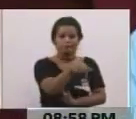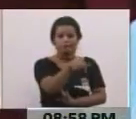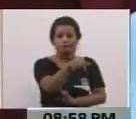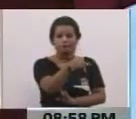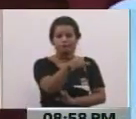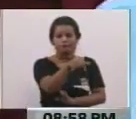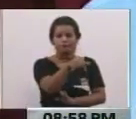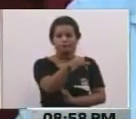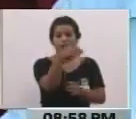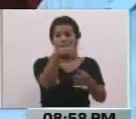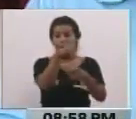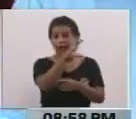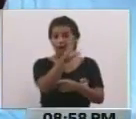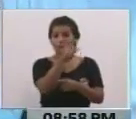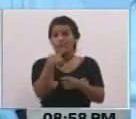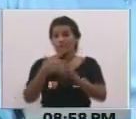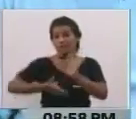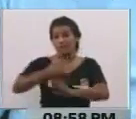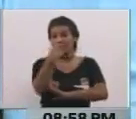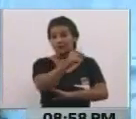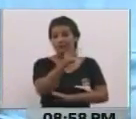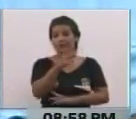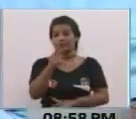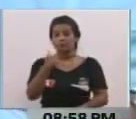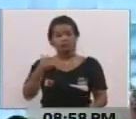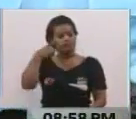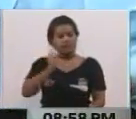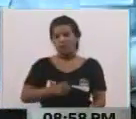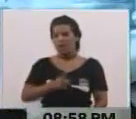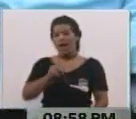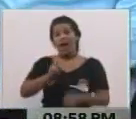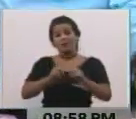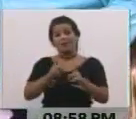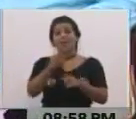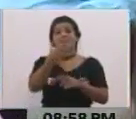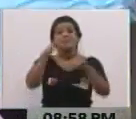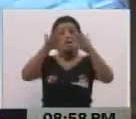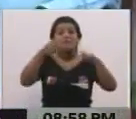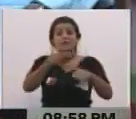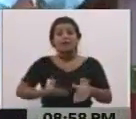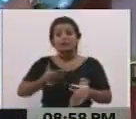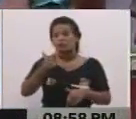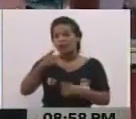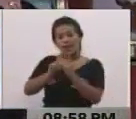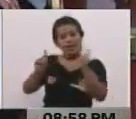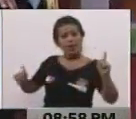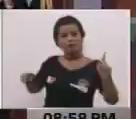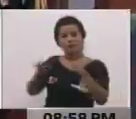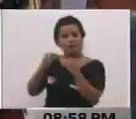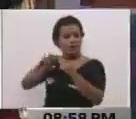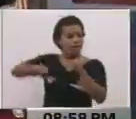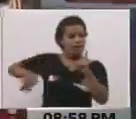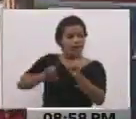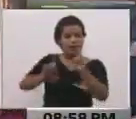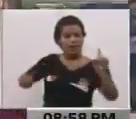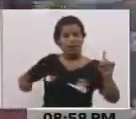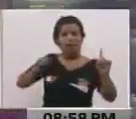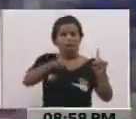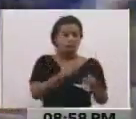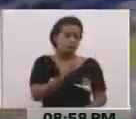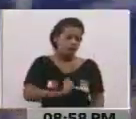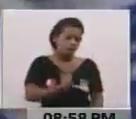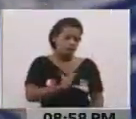frío, extrañando a mi familia. Yo decía, yo creo que todo esto va a valer la pena. Yo veía, yo siempre estaba en las redes y